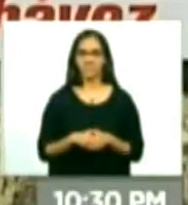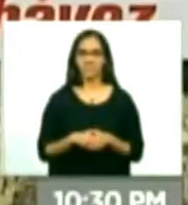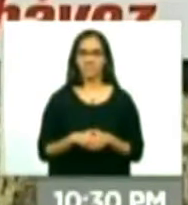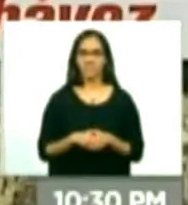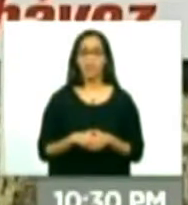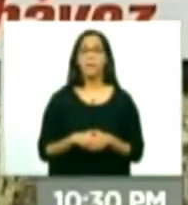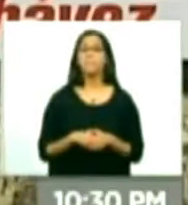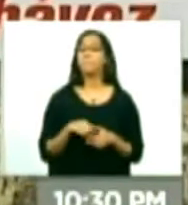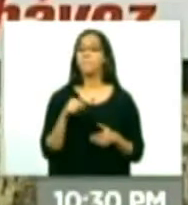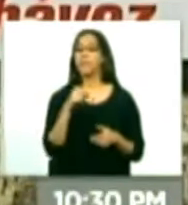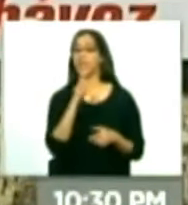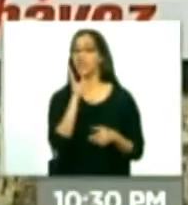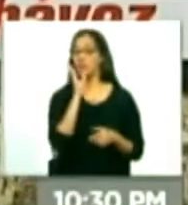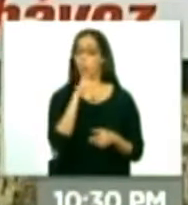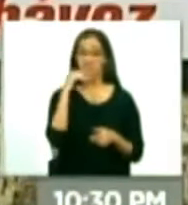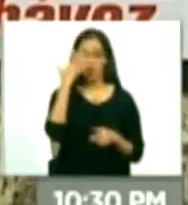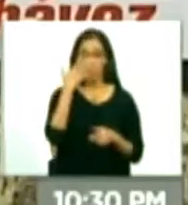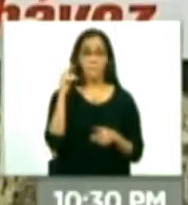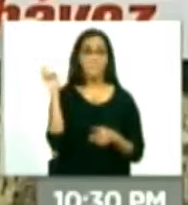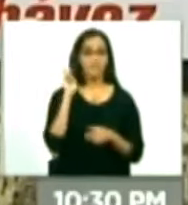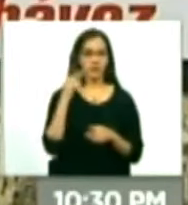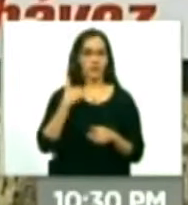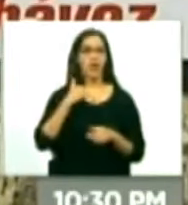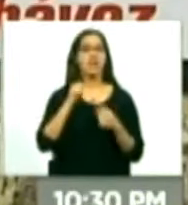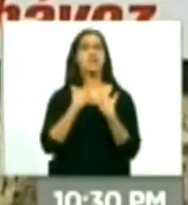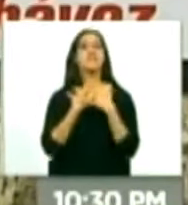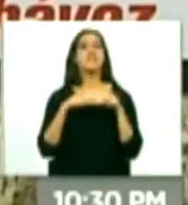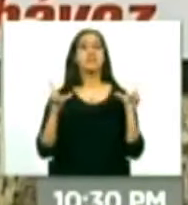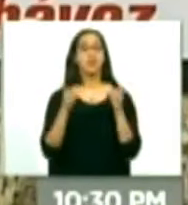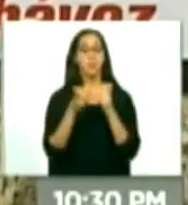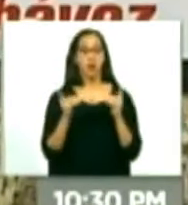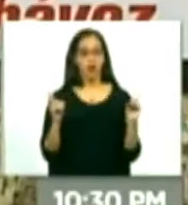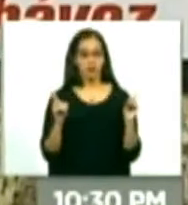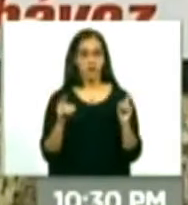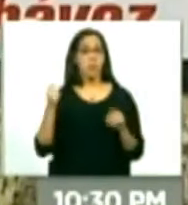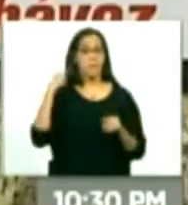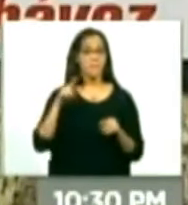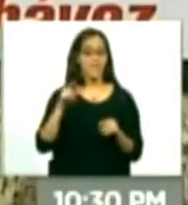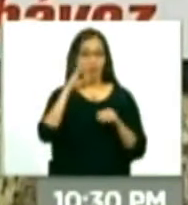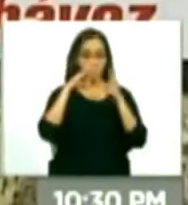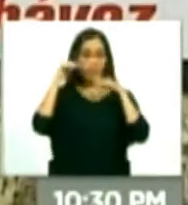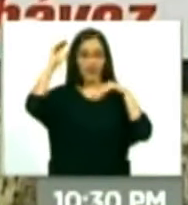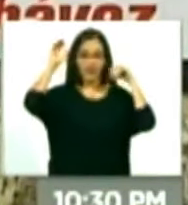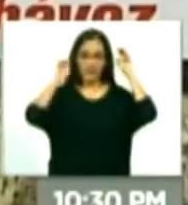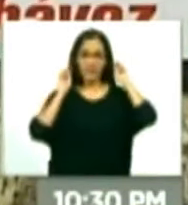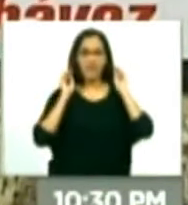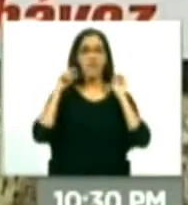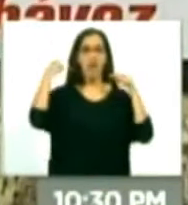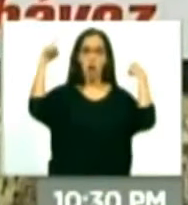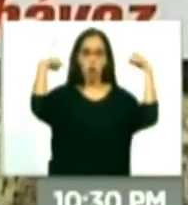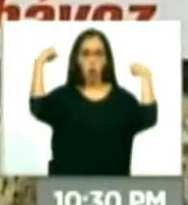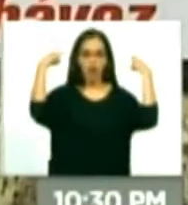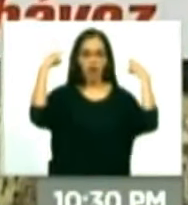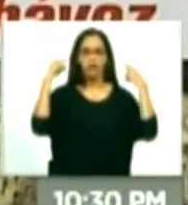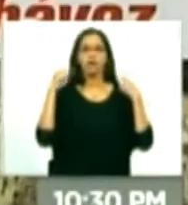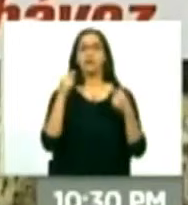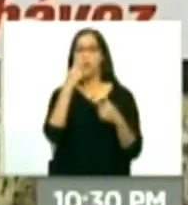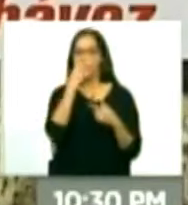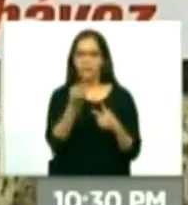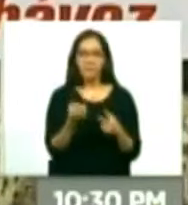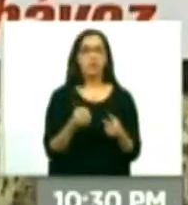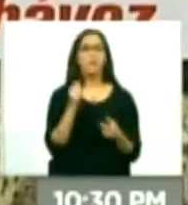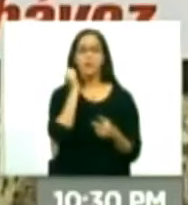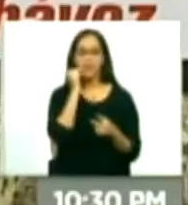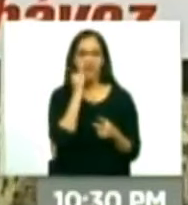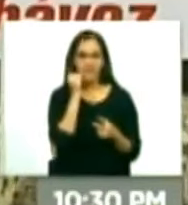Para que no quede duda de que en Venezuela hay libertad y democracia. Mientras que Mariana Loca Machado estuvo de paseo por Valencia, San Felipe